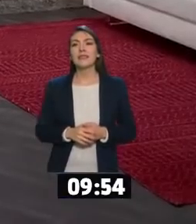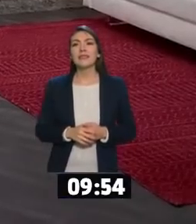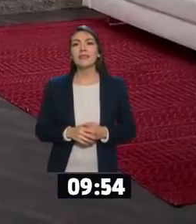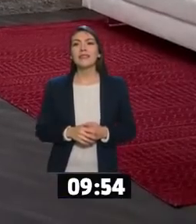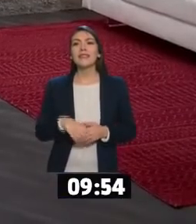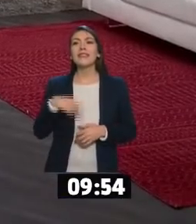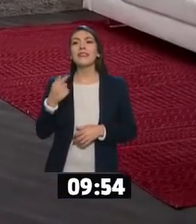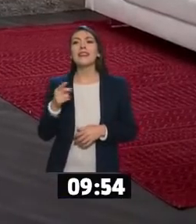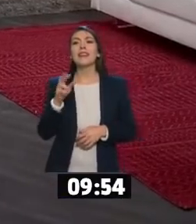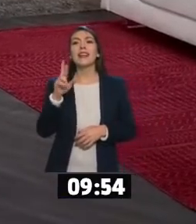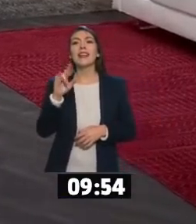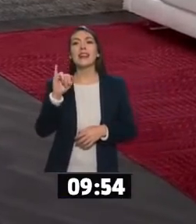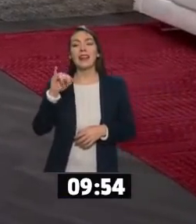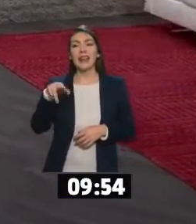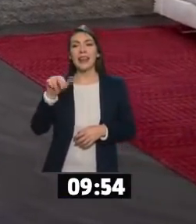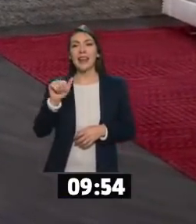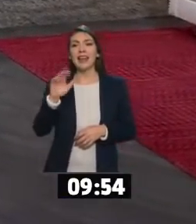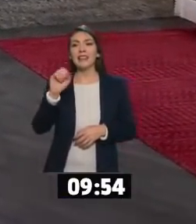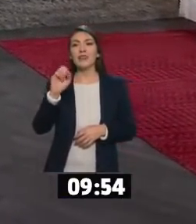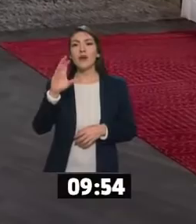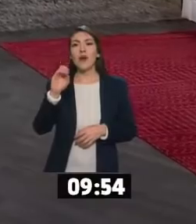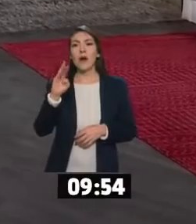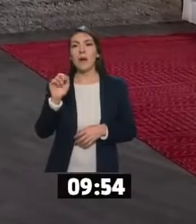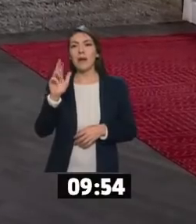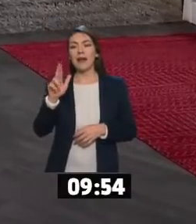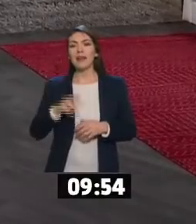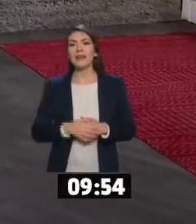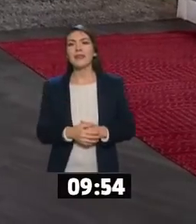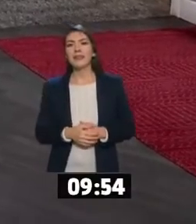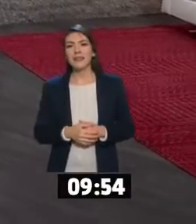Reina Escobar. Eso.